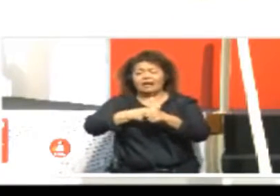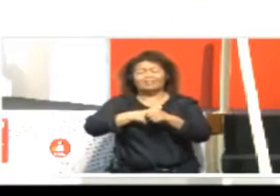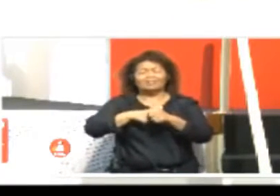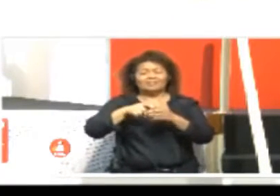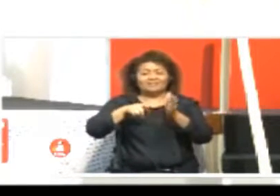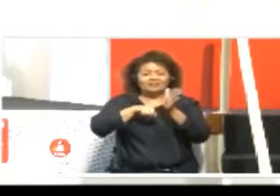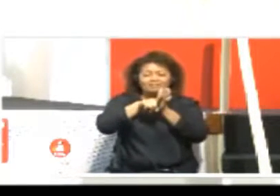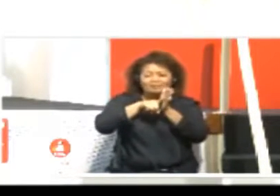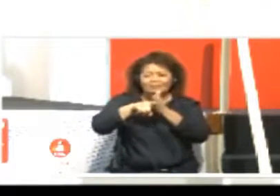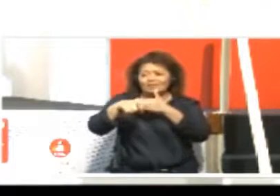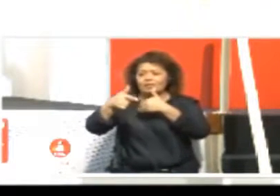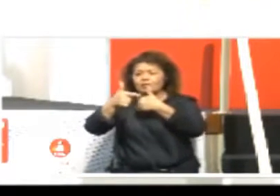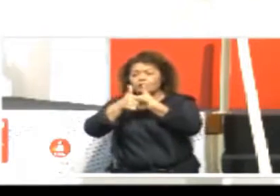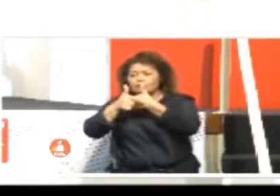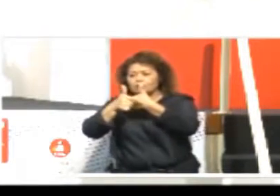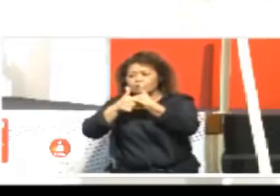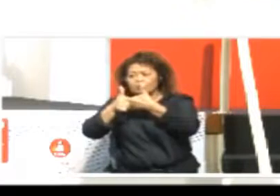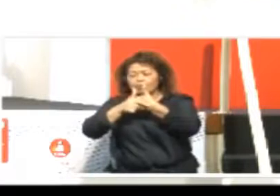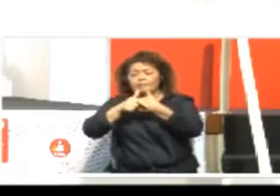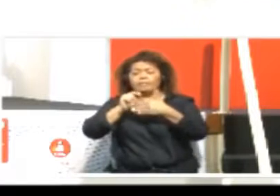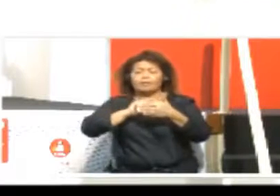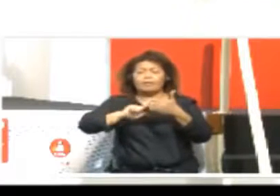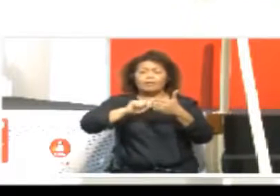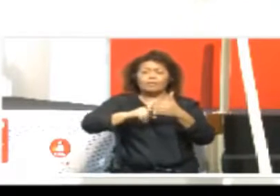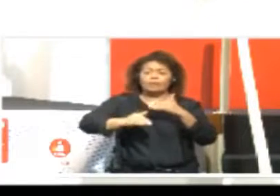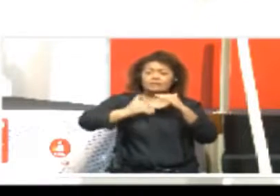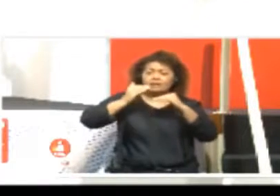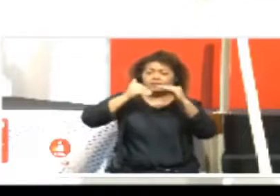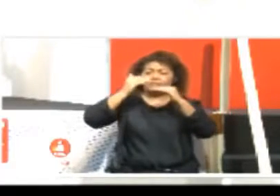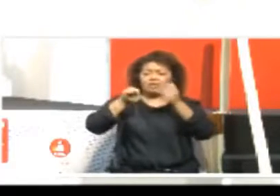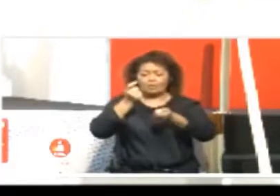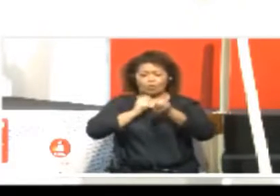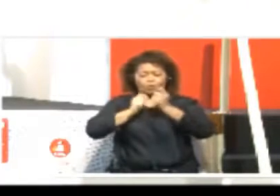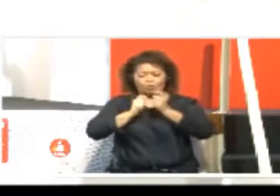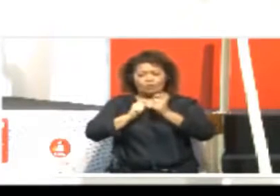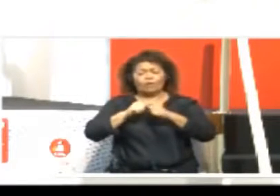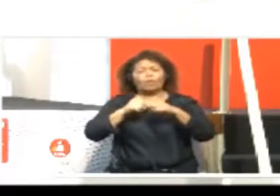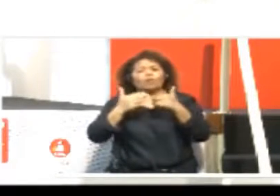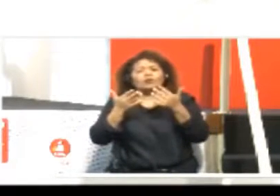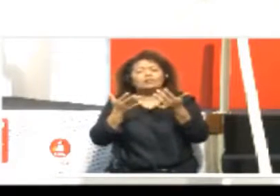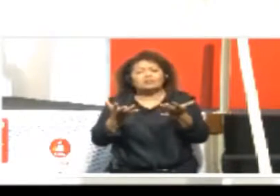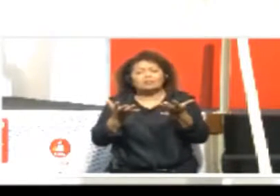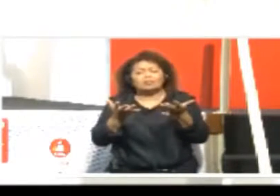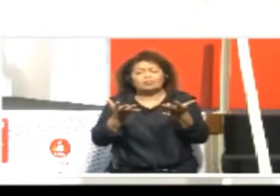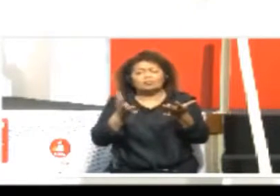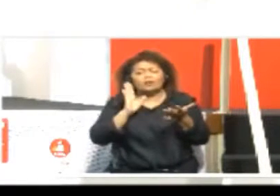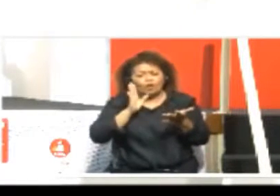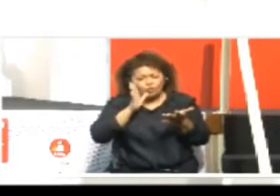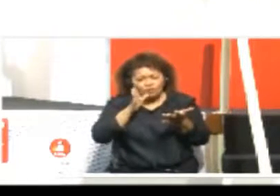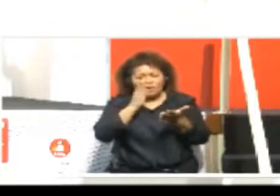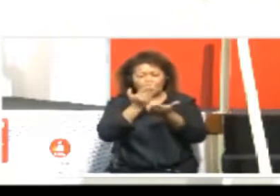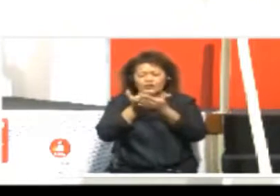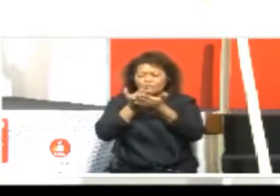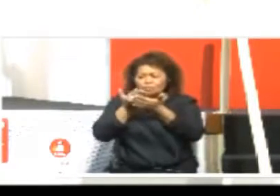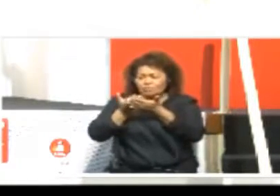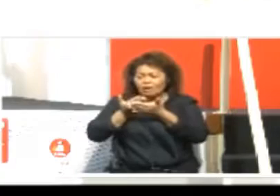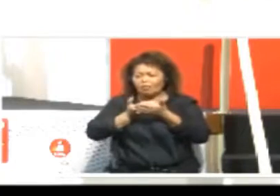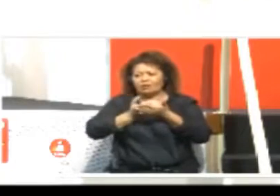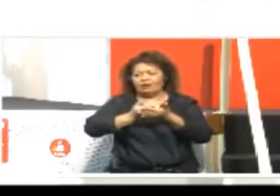subsistir. Entonces, ¿cuáles fueron los casos? ¿Cuáles son los casos que he estudiado hasta ahora en Latinoamérica? Entonces,